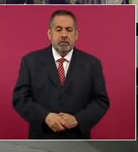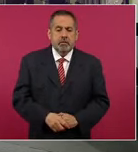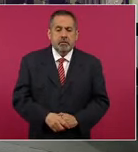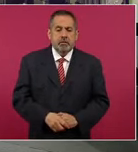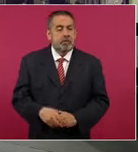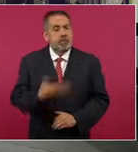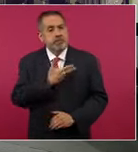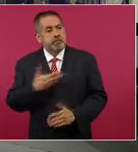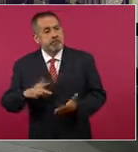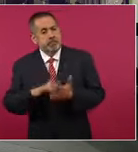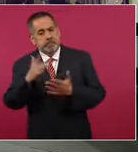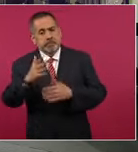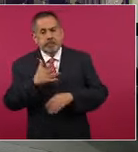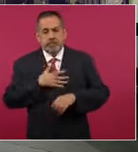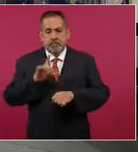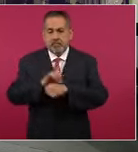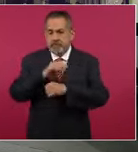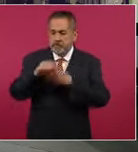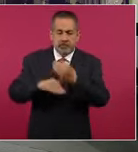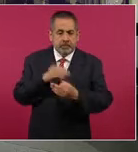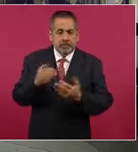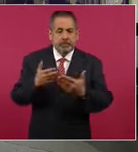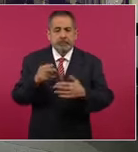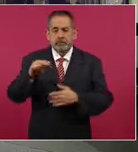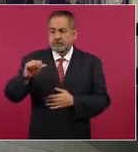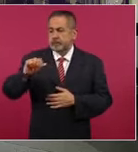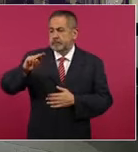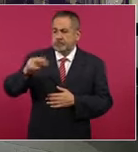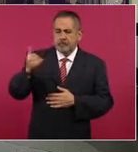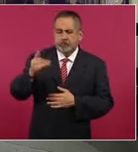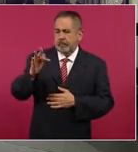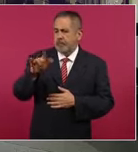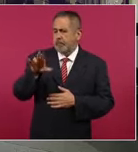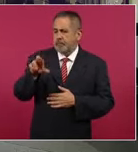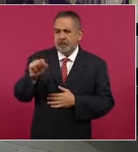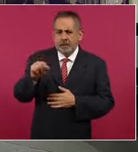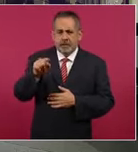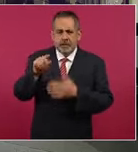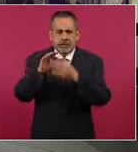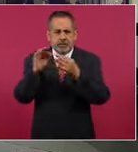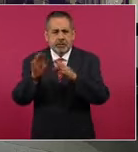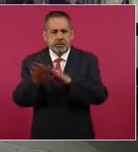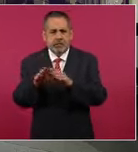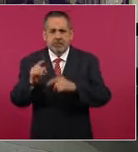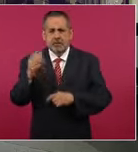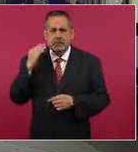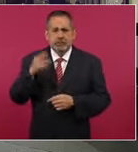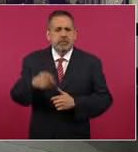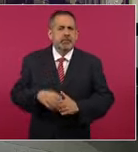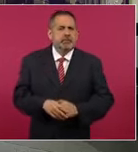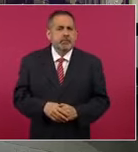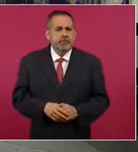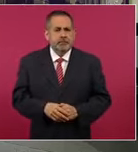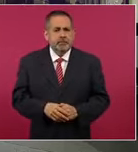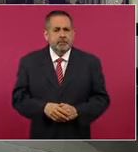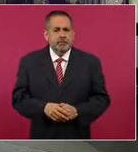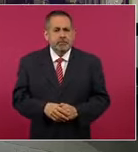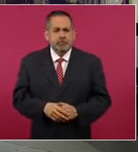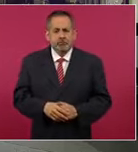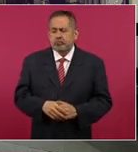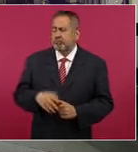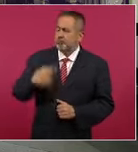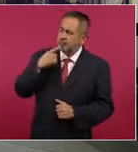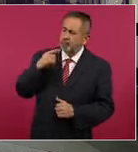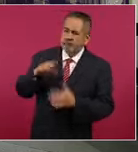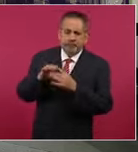Gracias, presidente. Buenos días a todas y a todos. Nancy Flores, de la revista Contralínea. Presidente, hace un momento usted decía que pues